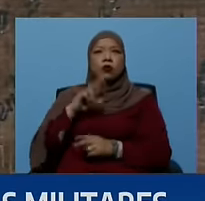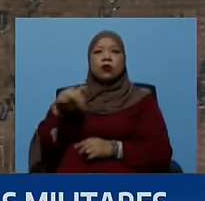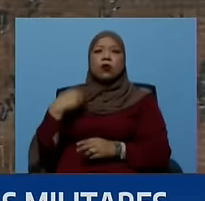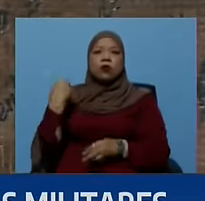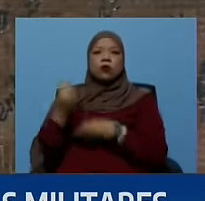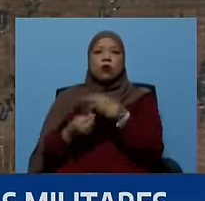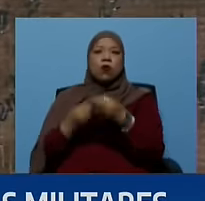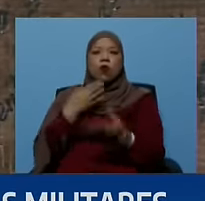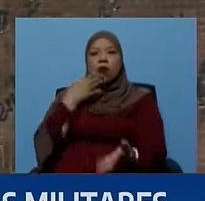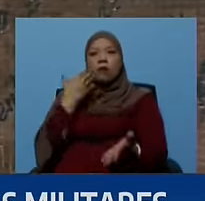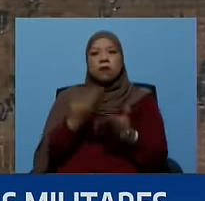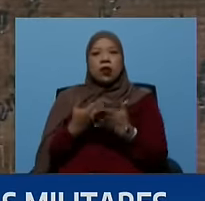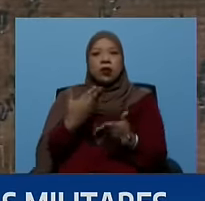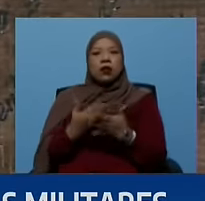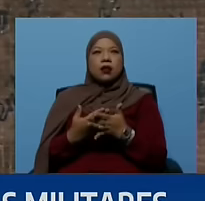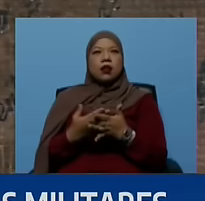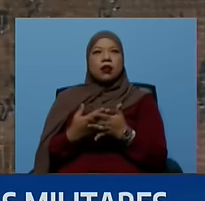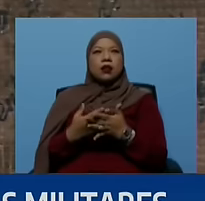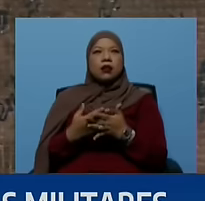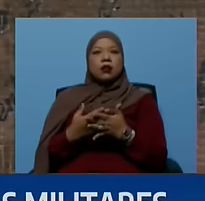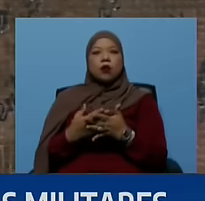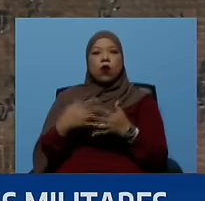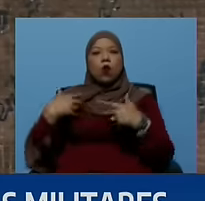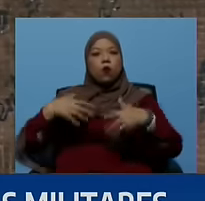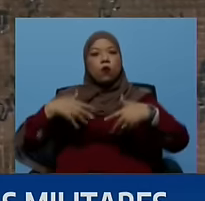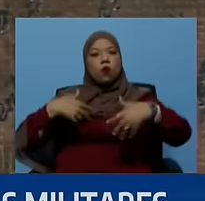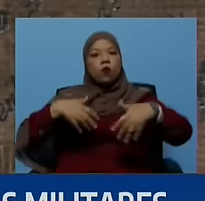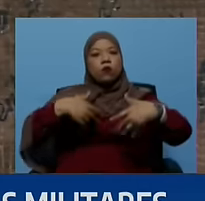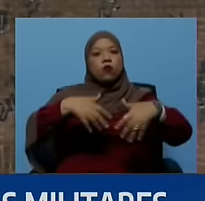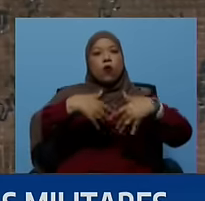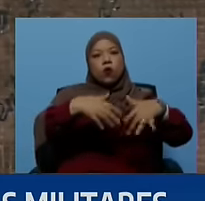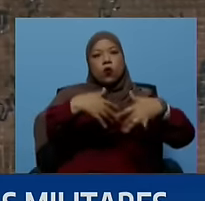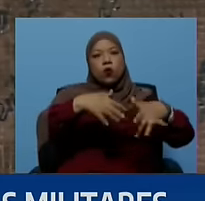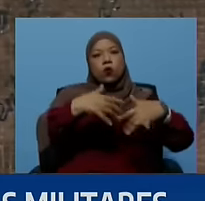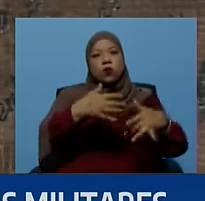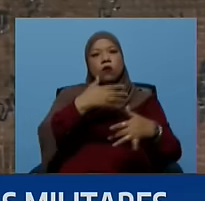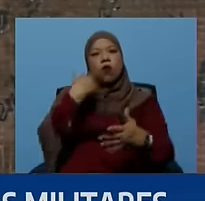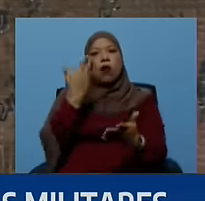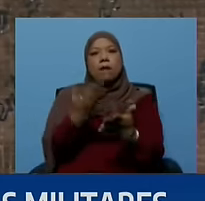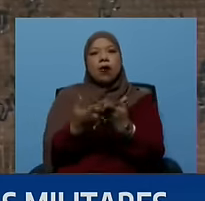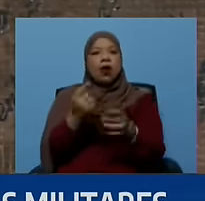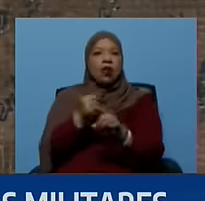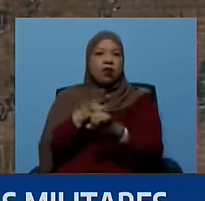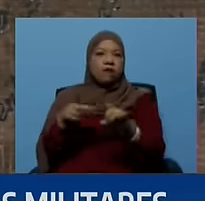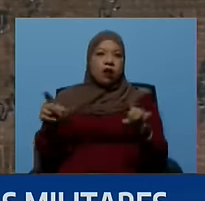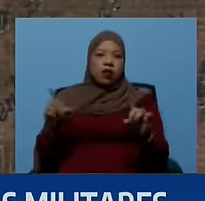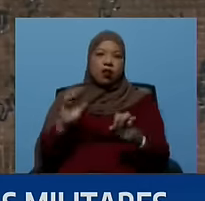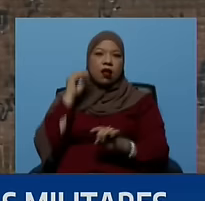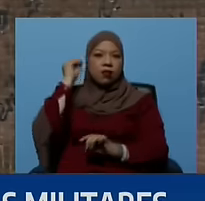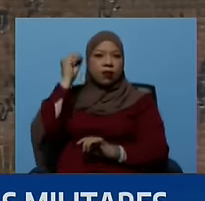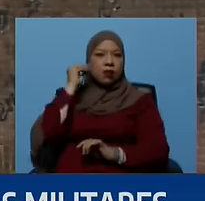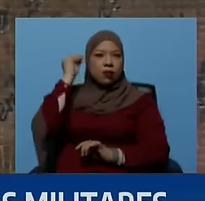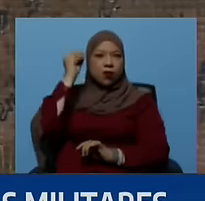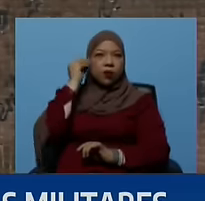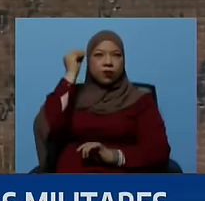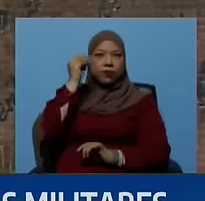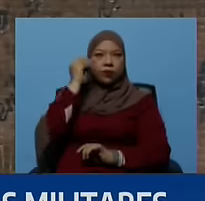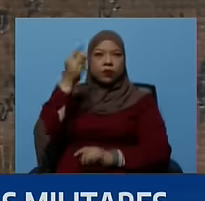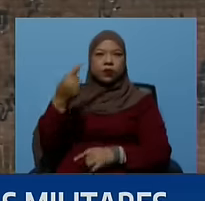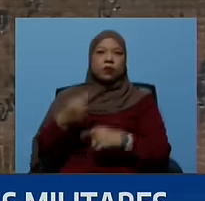hacíamos planes cuando salíamos en movilizaciones y siempre teníamos planes alternativo y